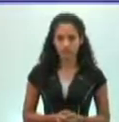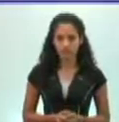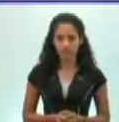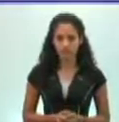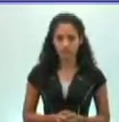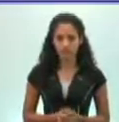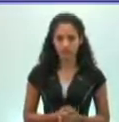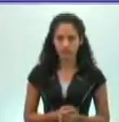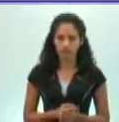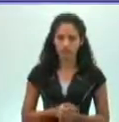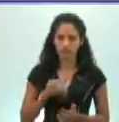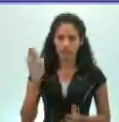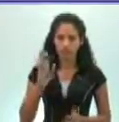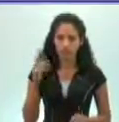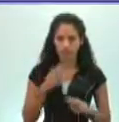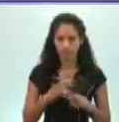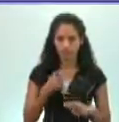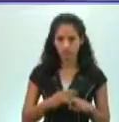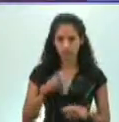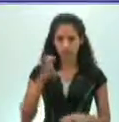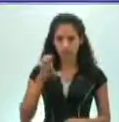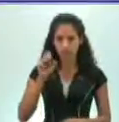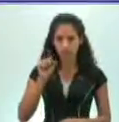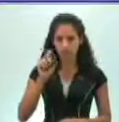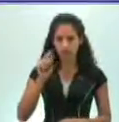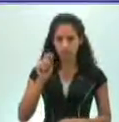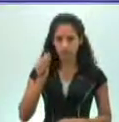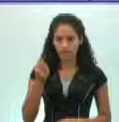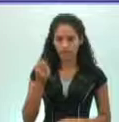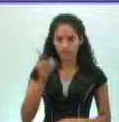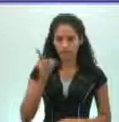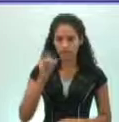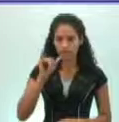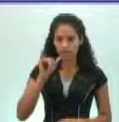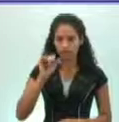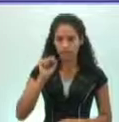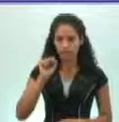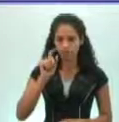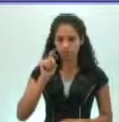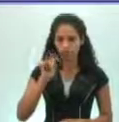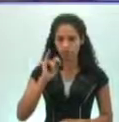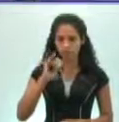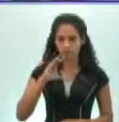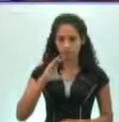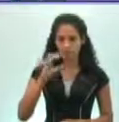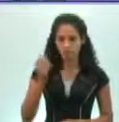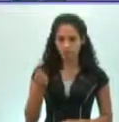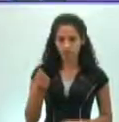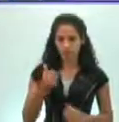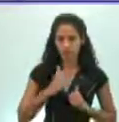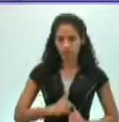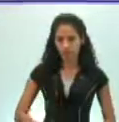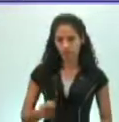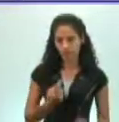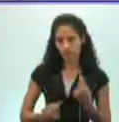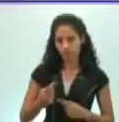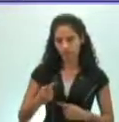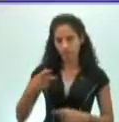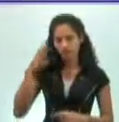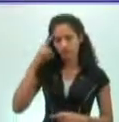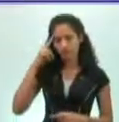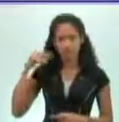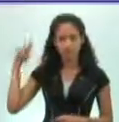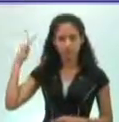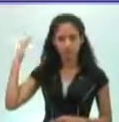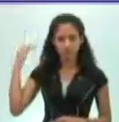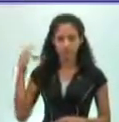Hola, ¿qué tal? Mi nombre es Estadística. Soy un poco vieja ya que nací hace algunos años, pero hoy te contaré mi